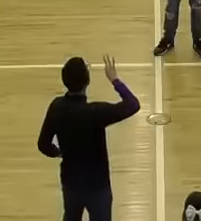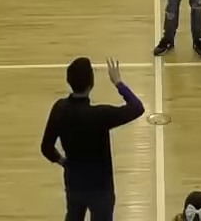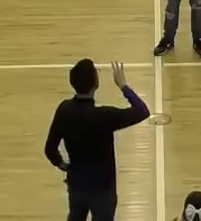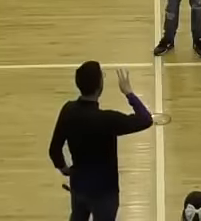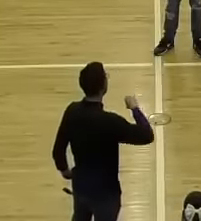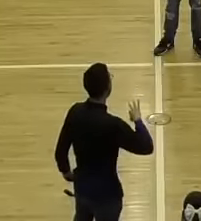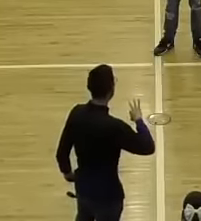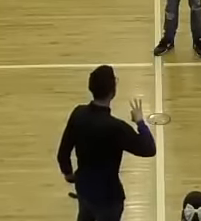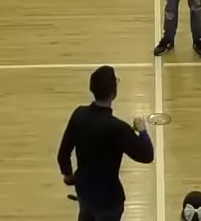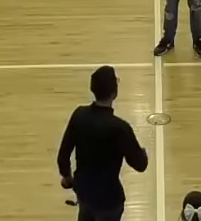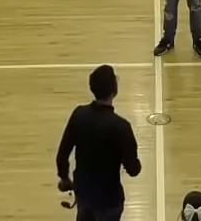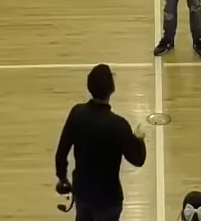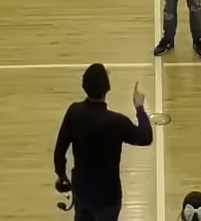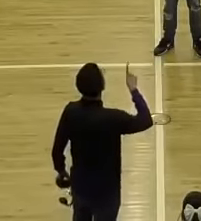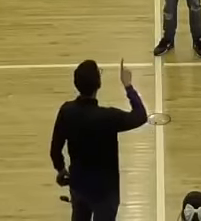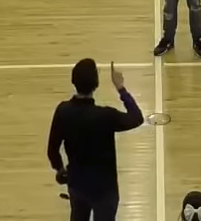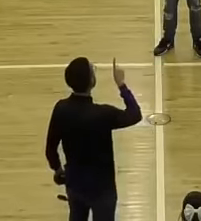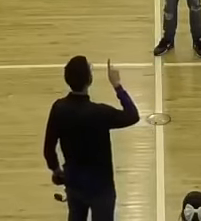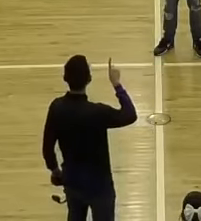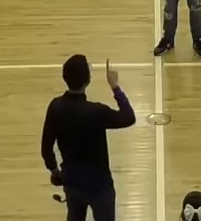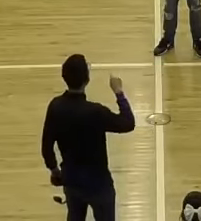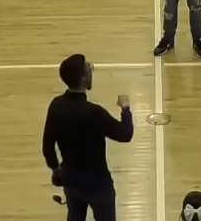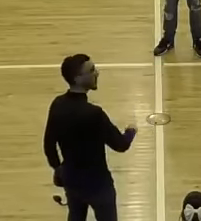Bien, amigos fanáticos, retornamos.